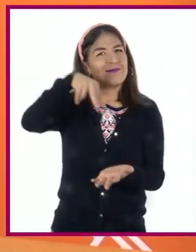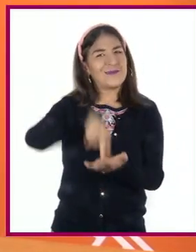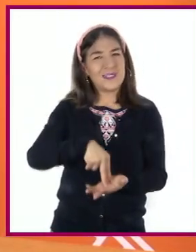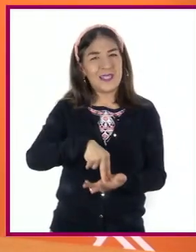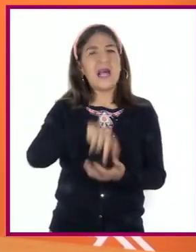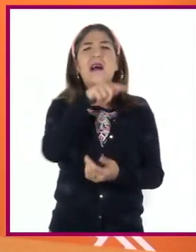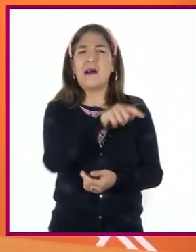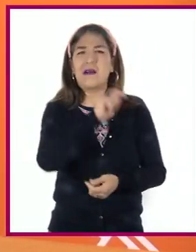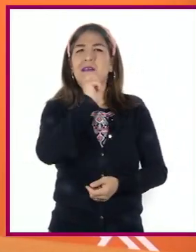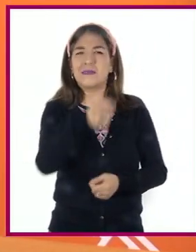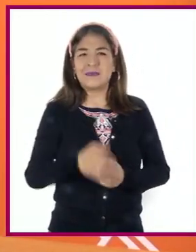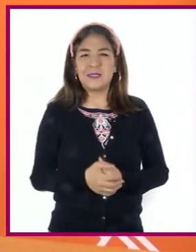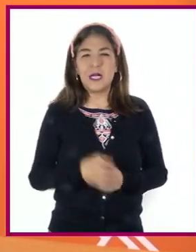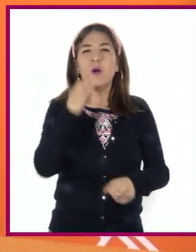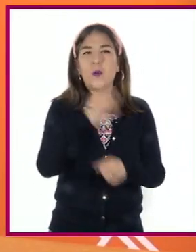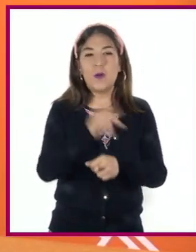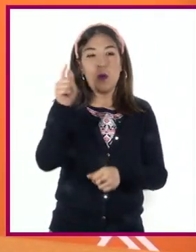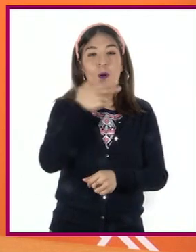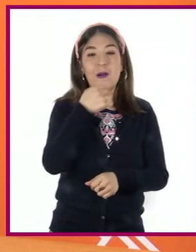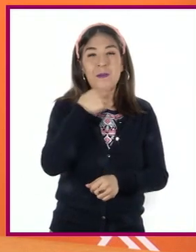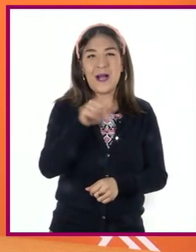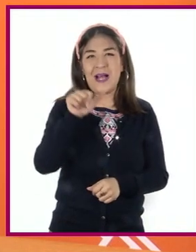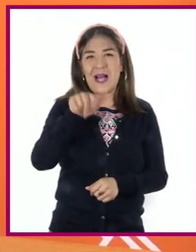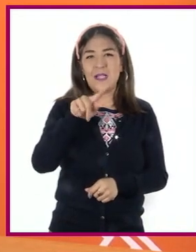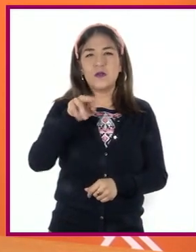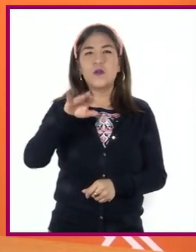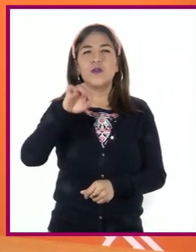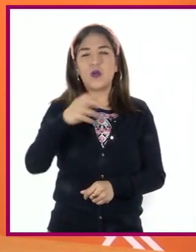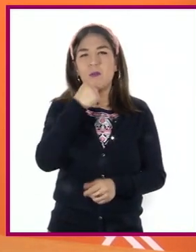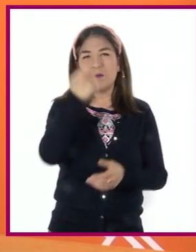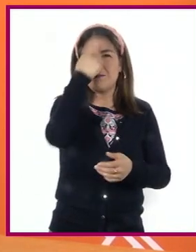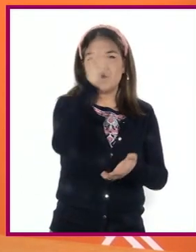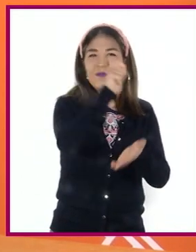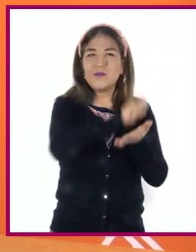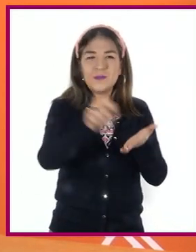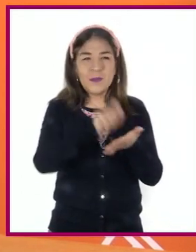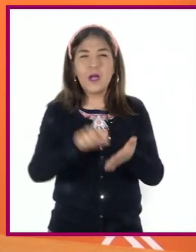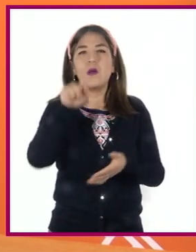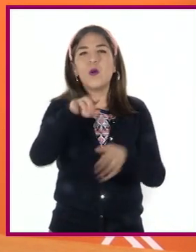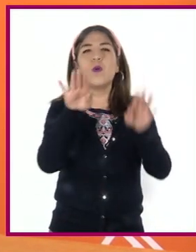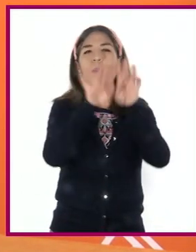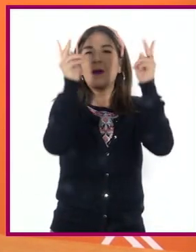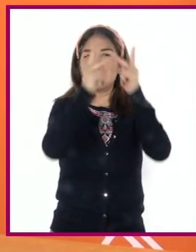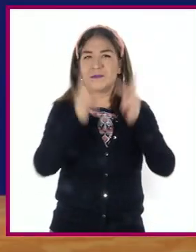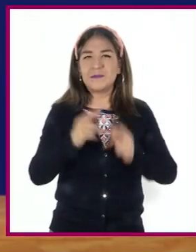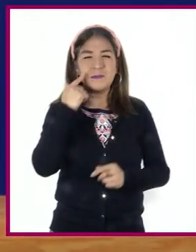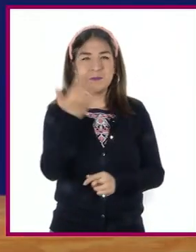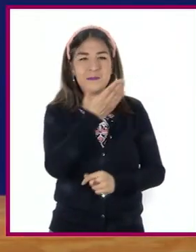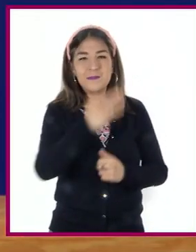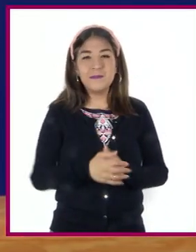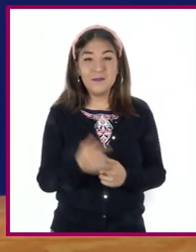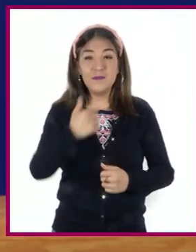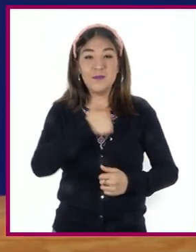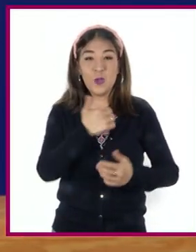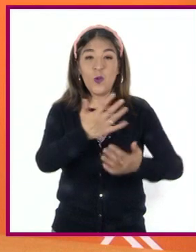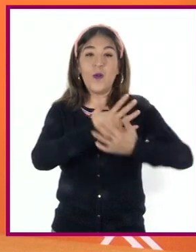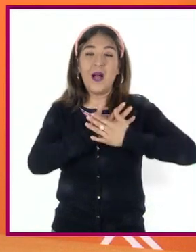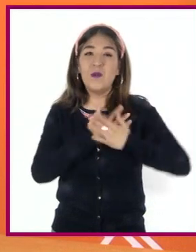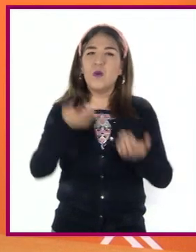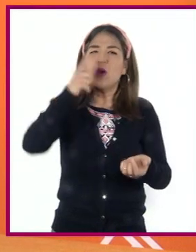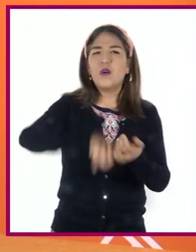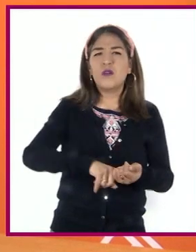cuando cae una hoja al agua? Sí, produce ondas. Exacto. El agua significa un